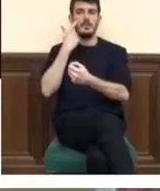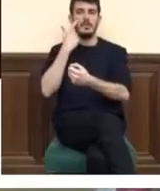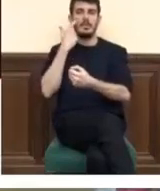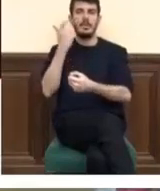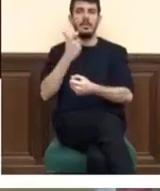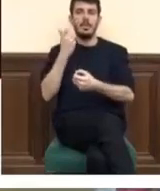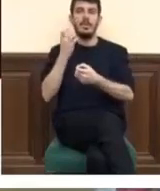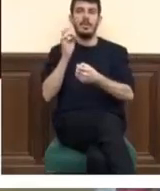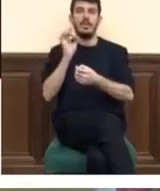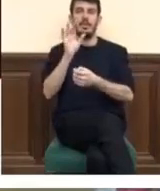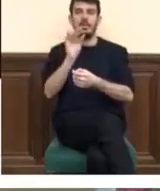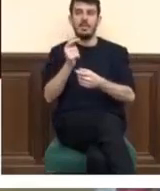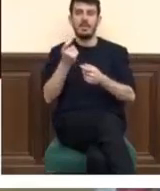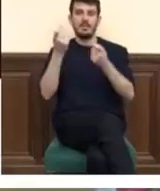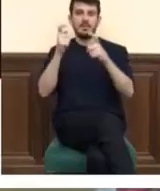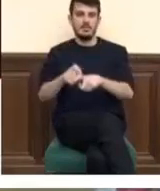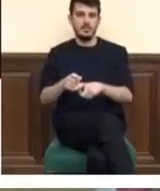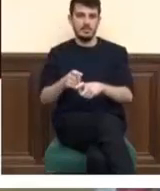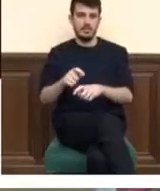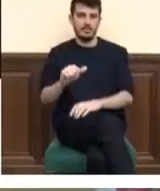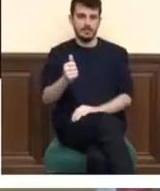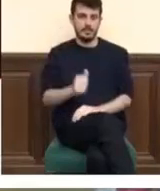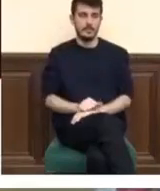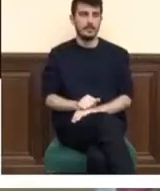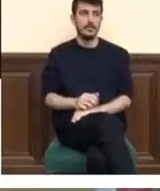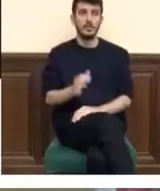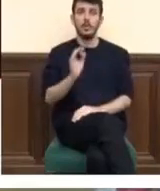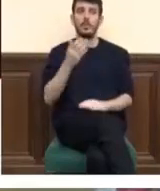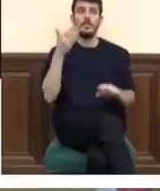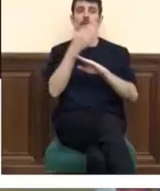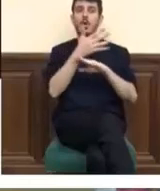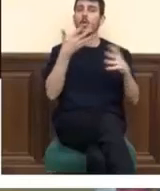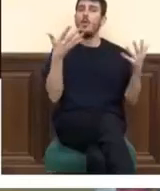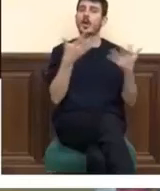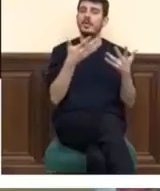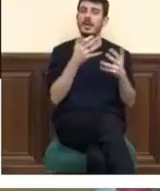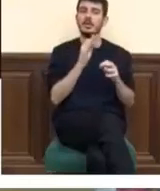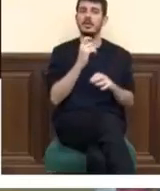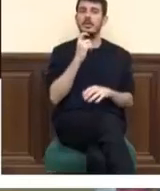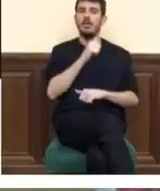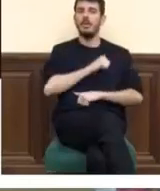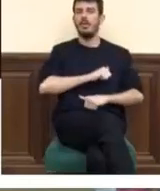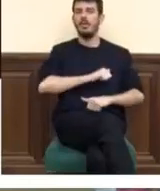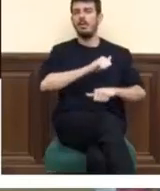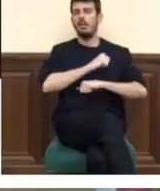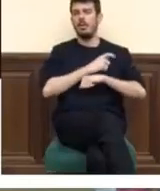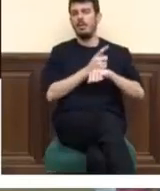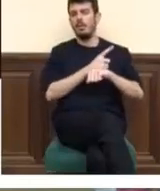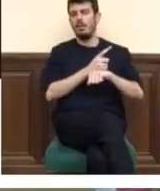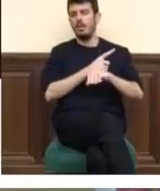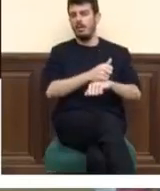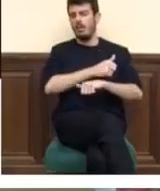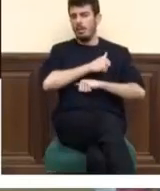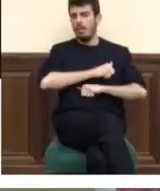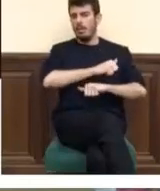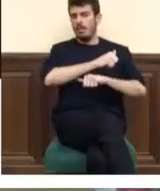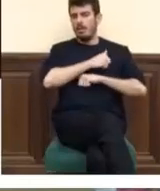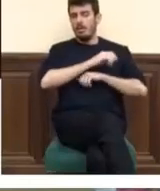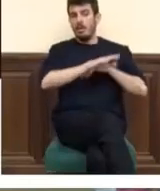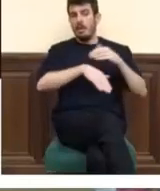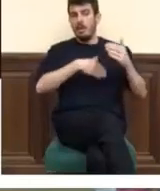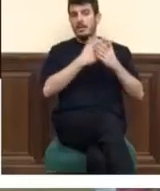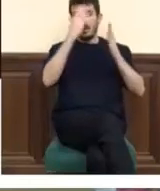días en dársela, que vaya a los servicios de urgencias y se tire horas y horas esperando a